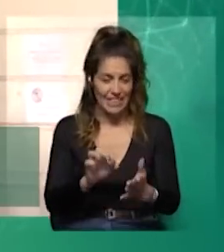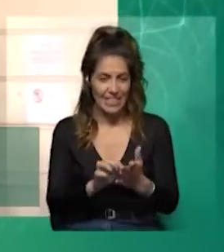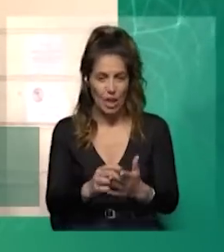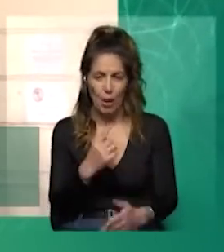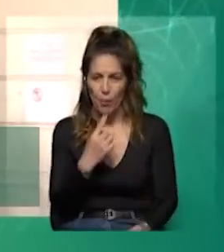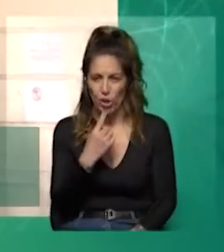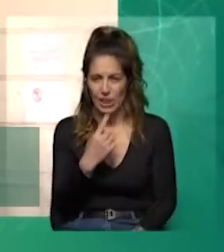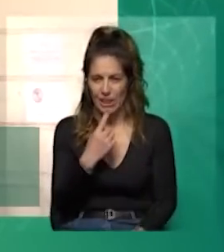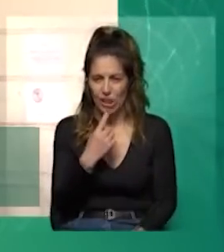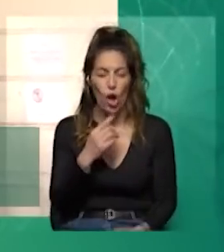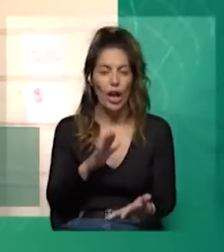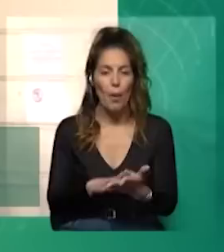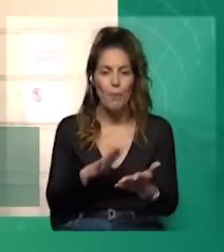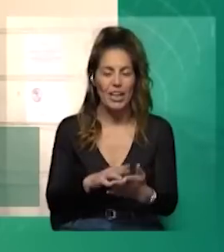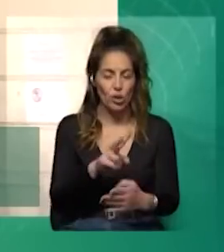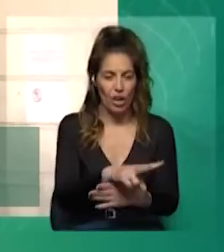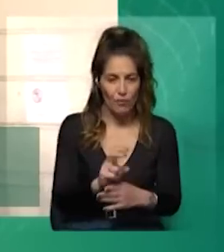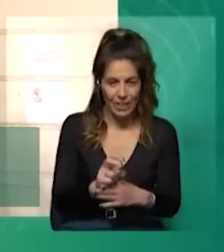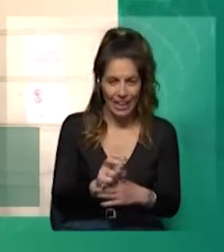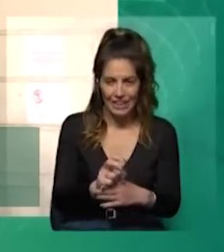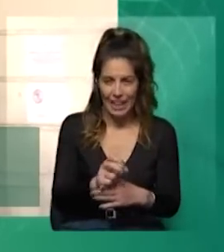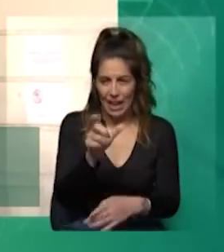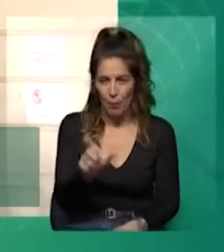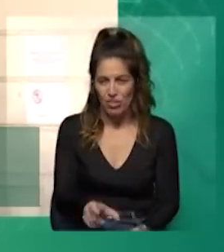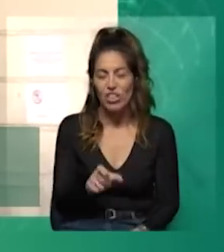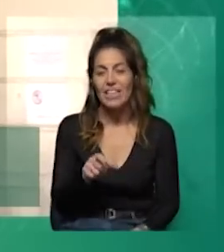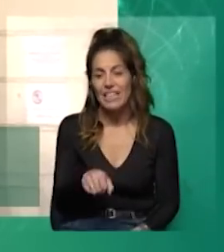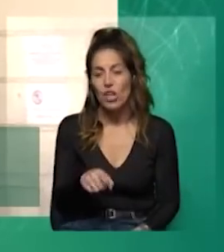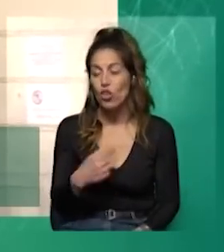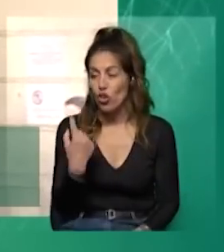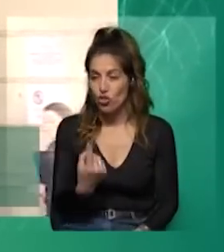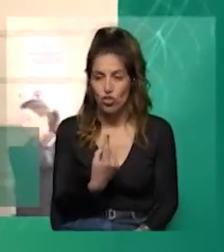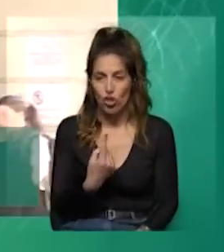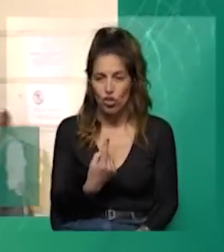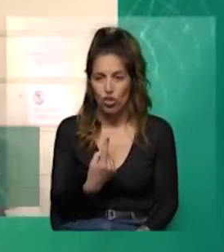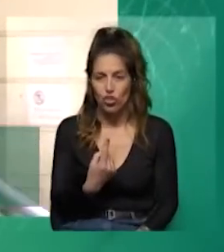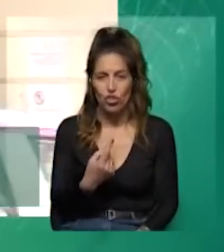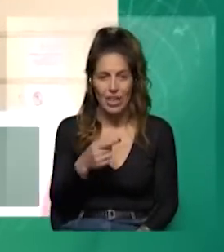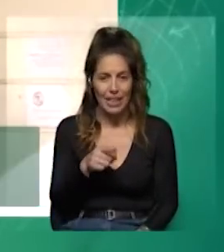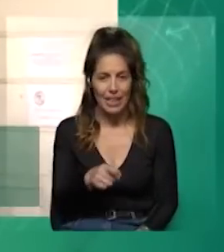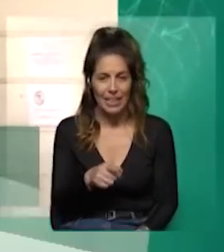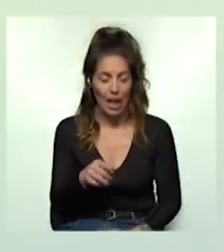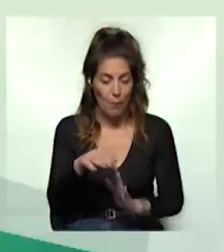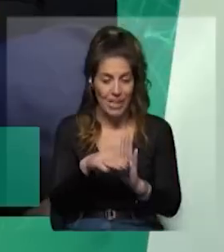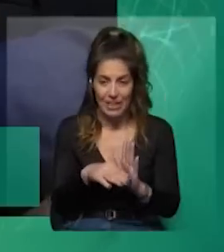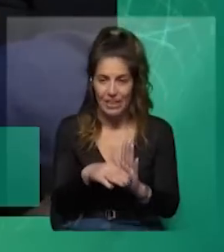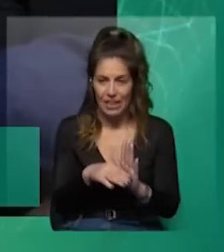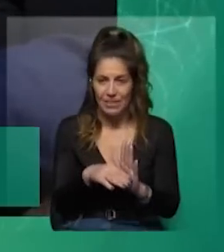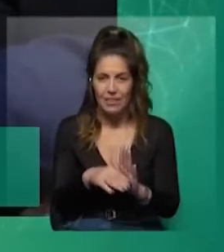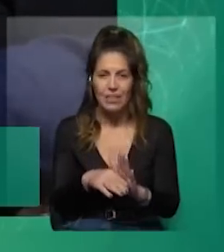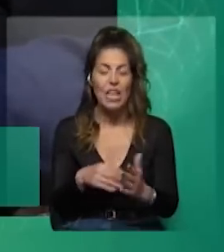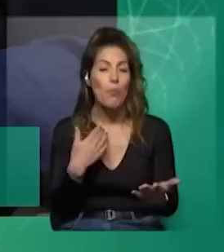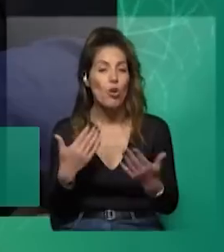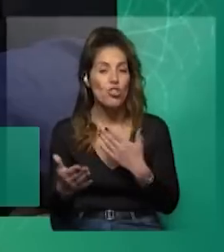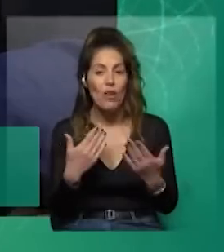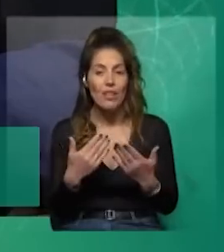político respecto a a la fiscalía y a los fiscales y es en ese sentido que Nosotros tomamos estas medidas estamos hablando